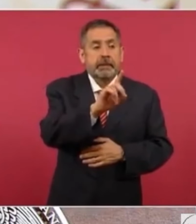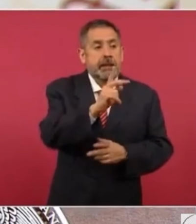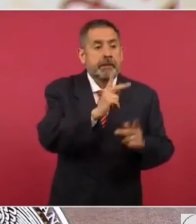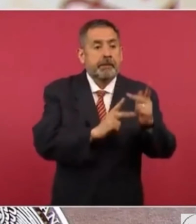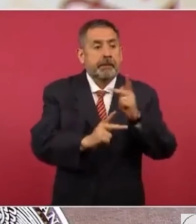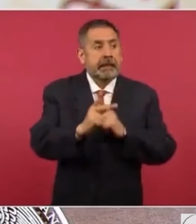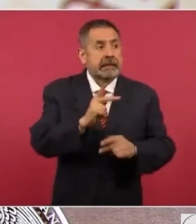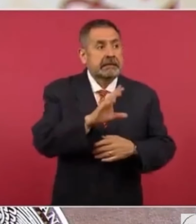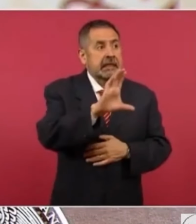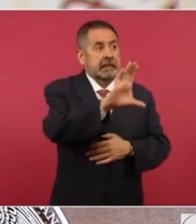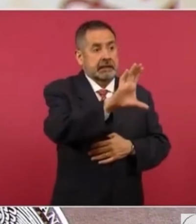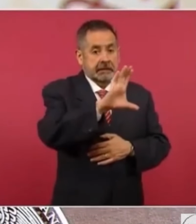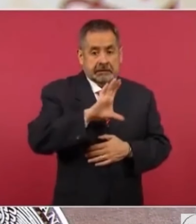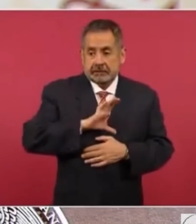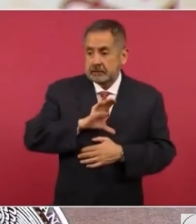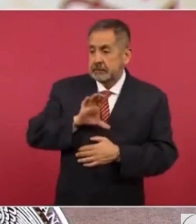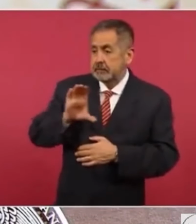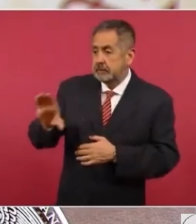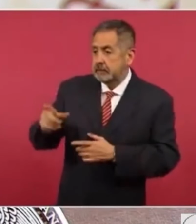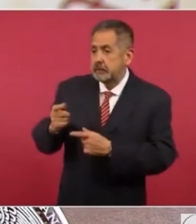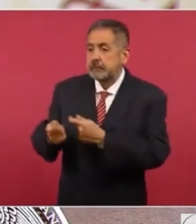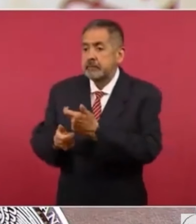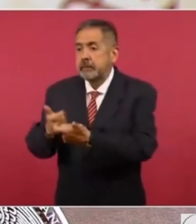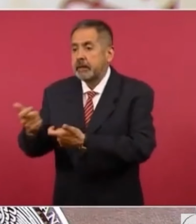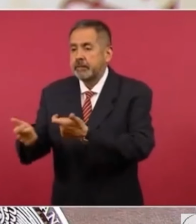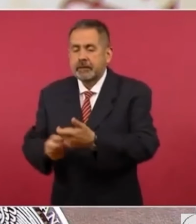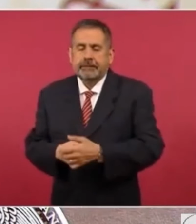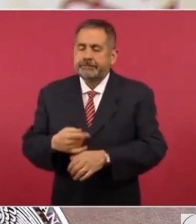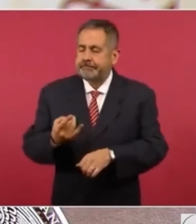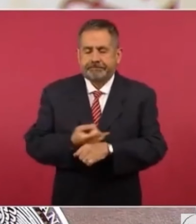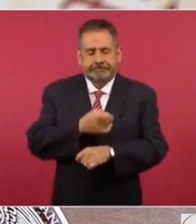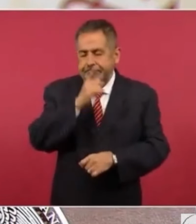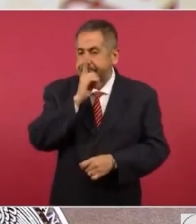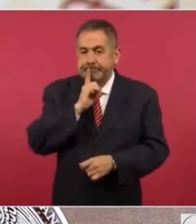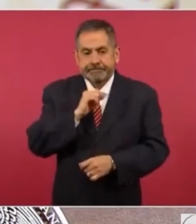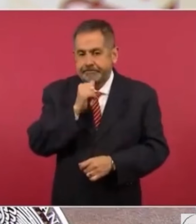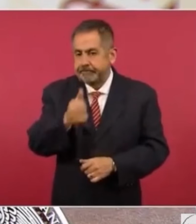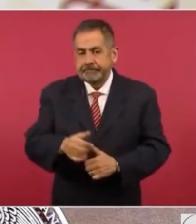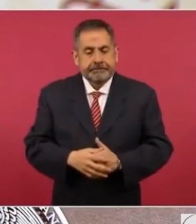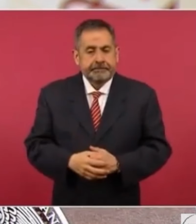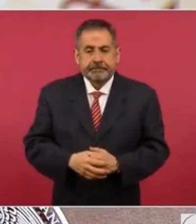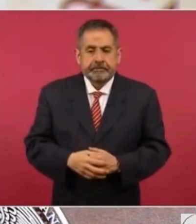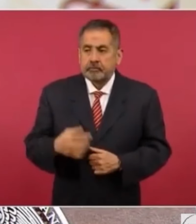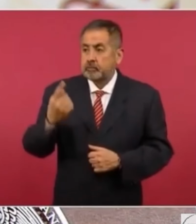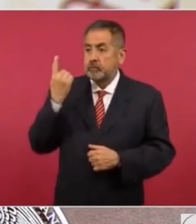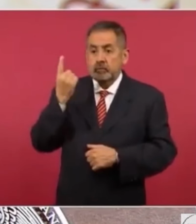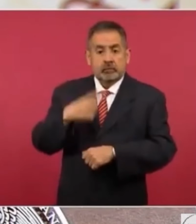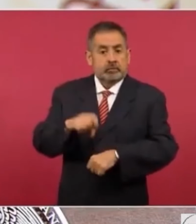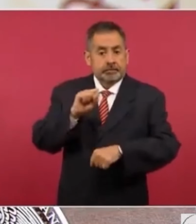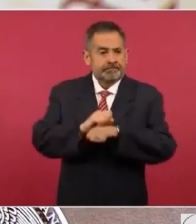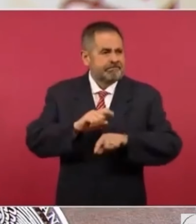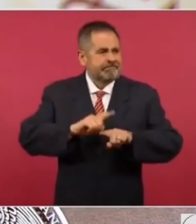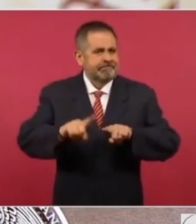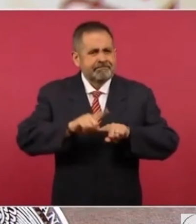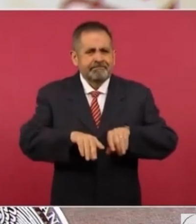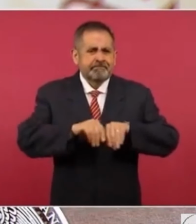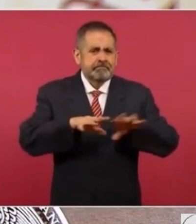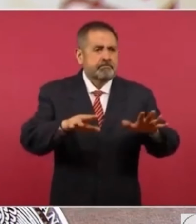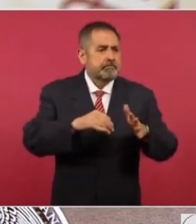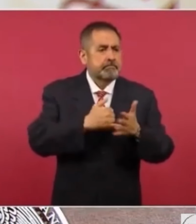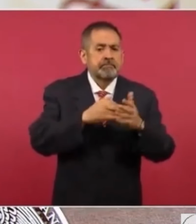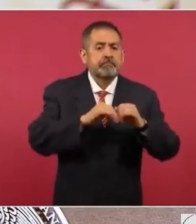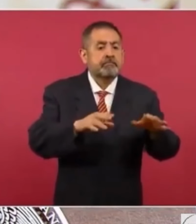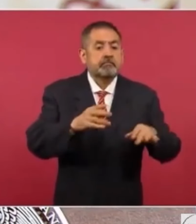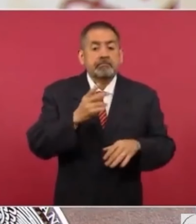para pagar programas sociales. La semana pasada, diversos medios de comunicación publicaron que el